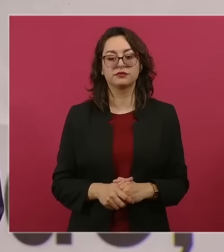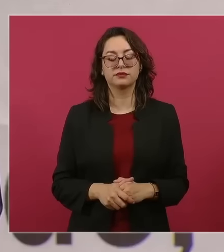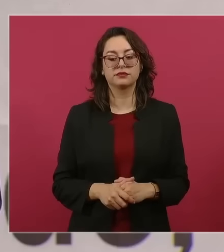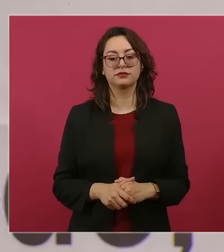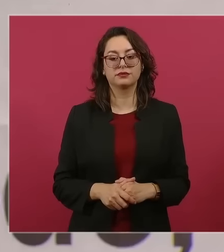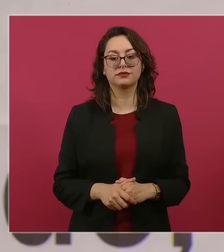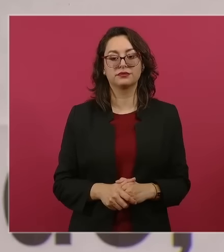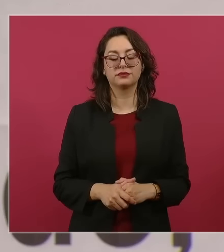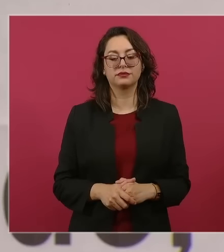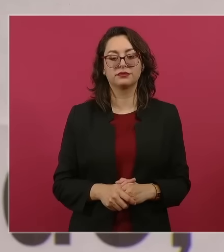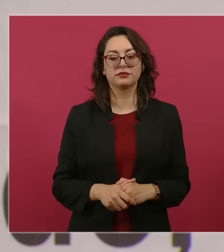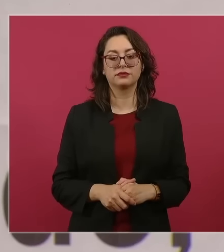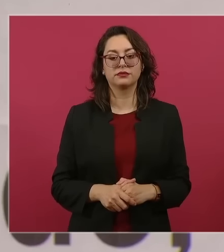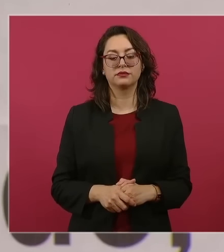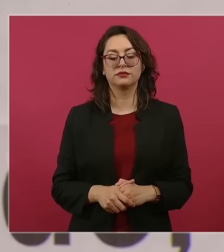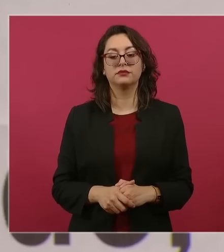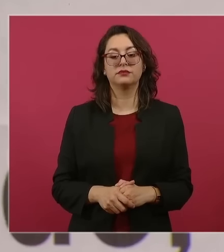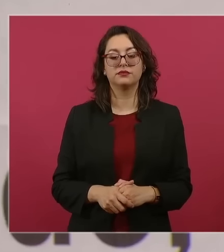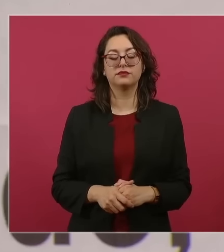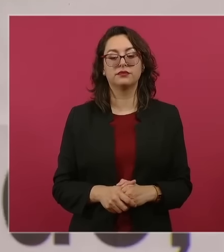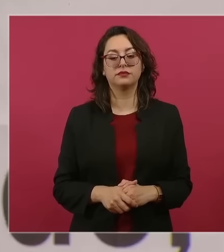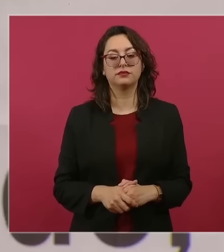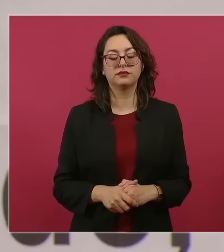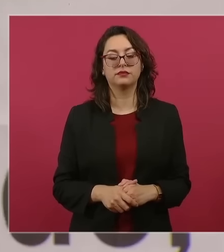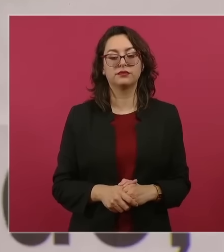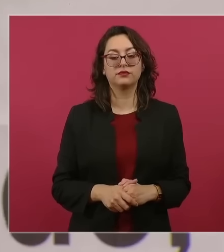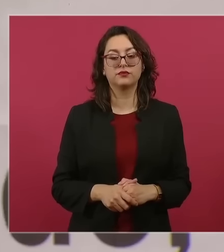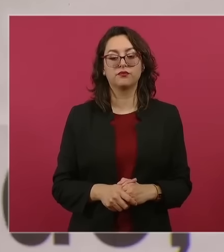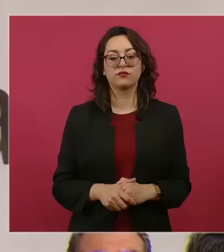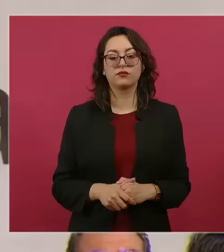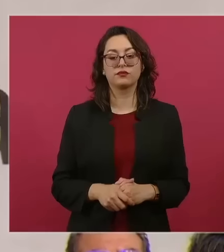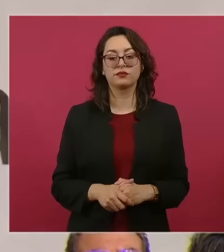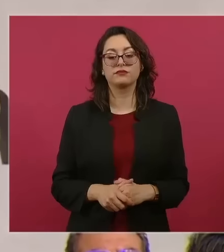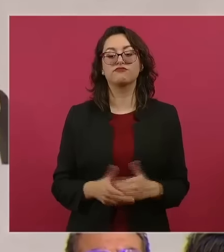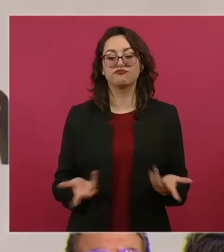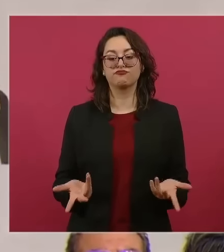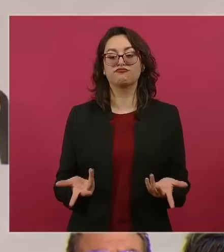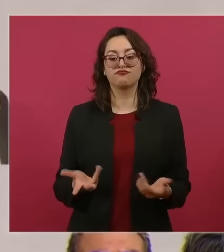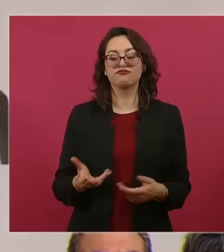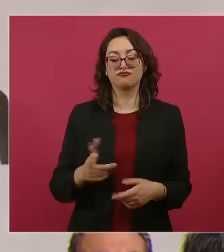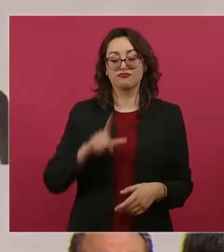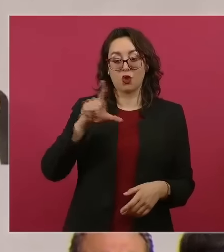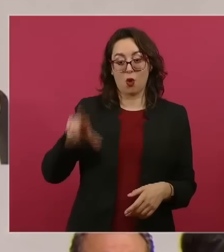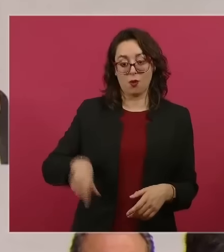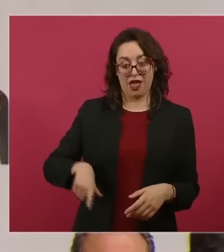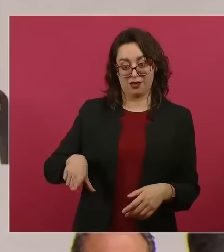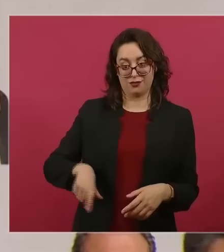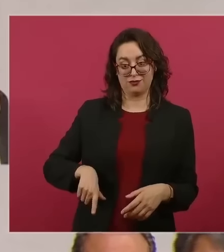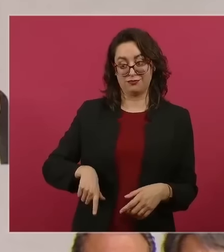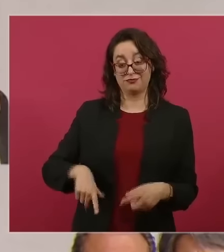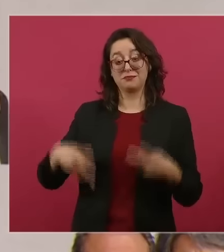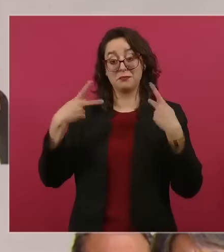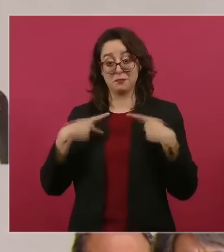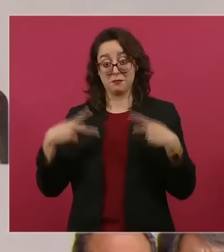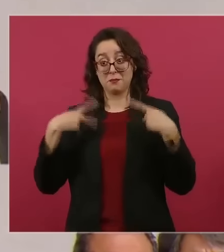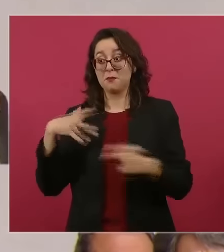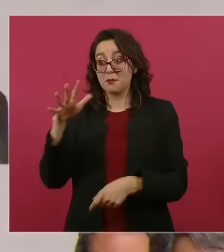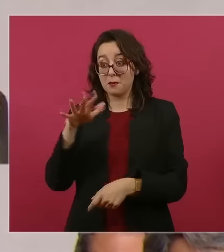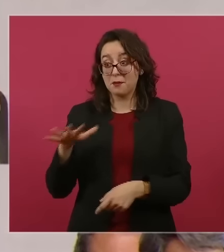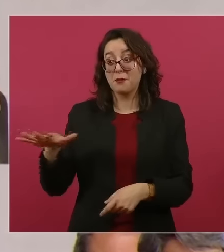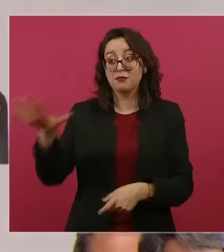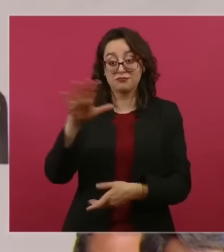funcionó. El pacto entre el pueblo y su gobierno